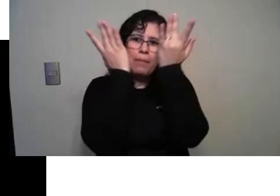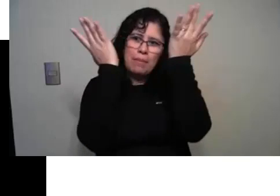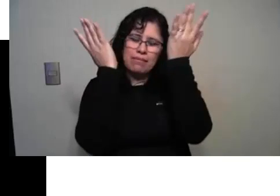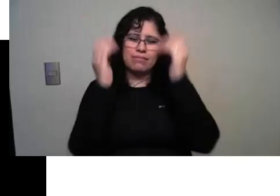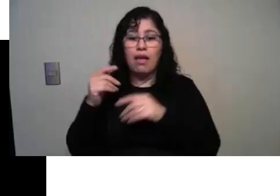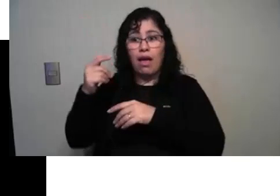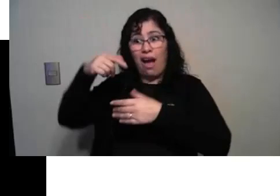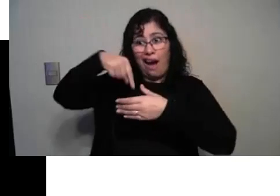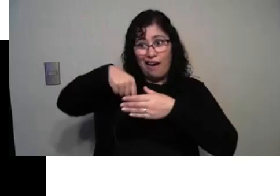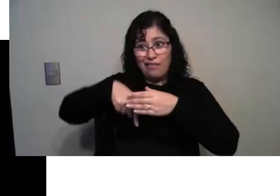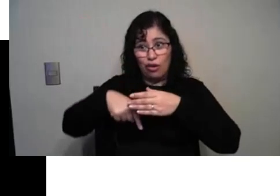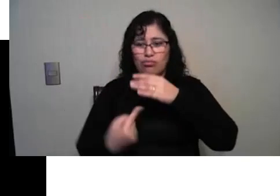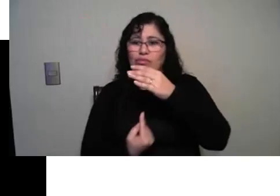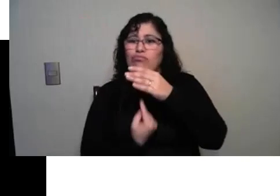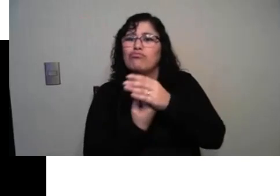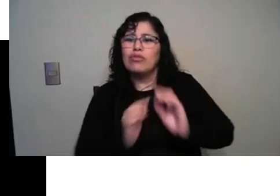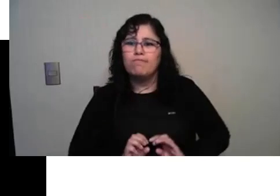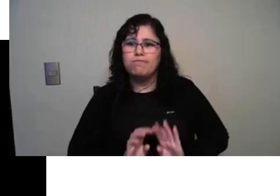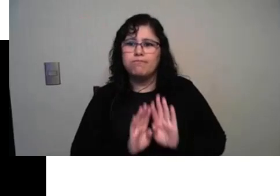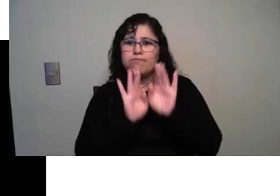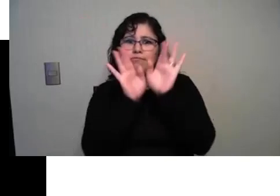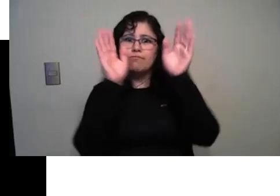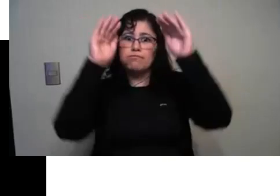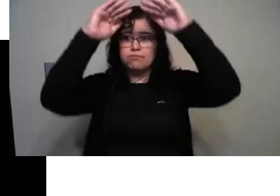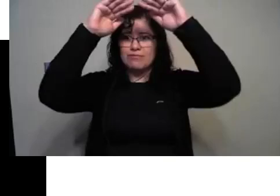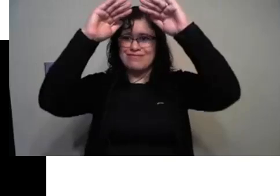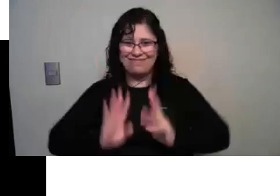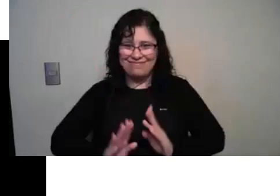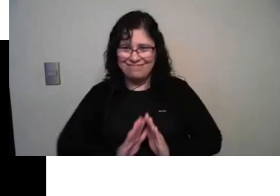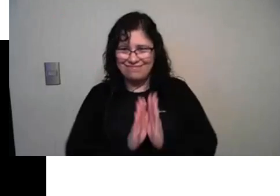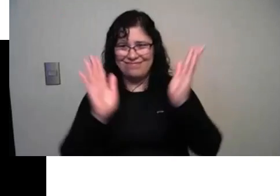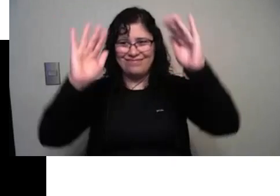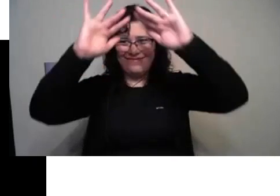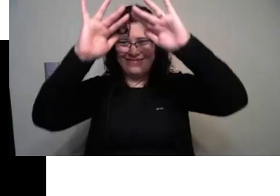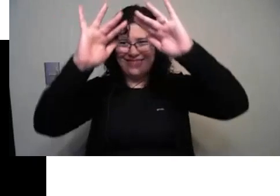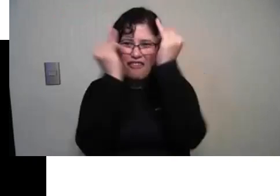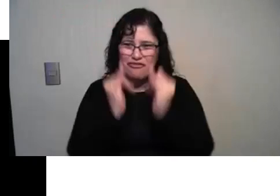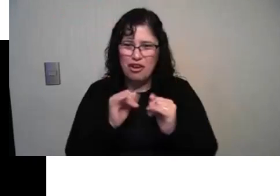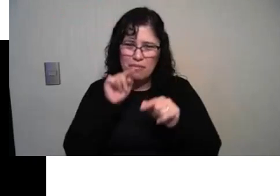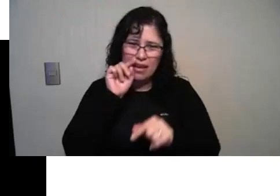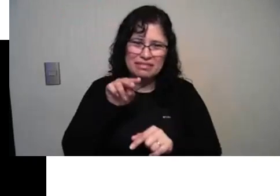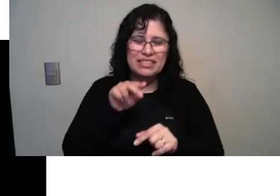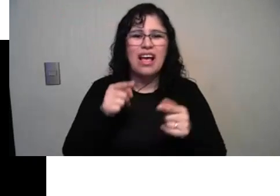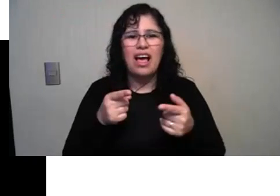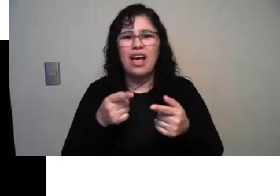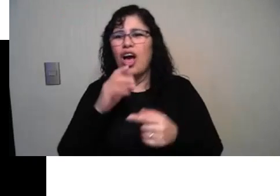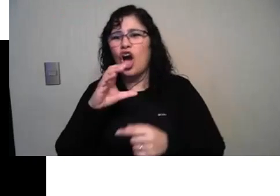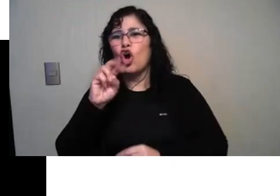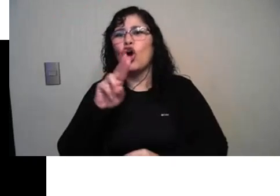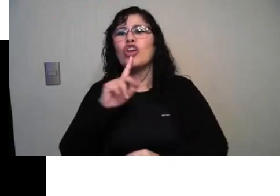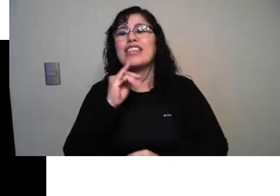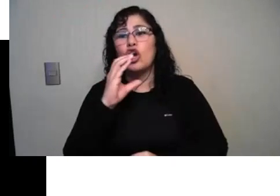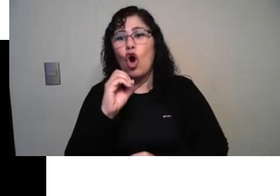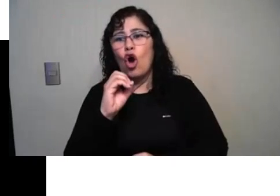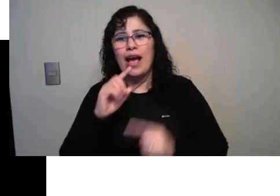inferiores hasta niveles superiores, ¿ya? Probablemente estas fibras sean las córtico-espinales, nos vamos a